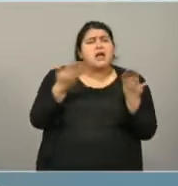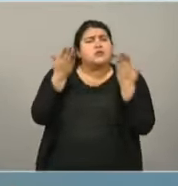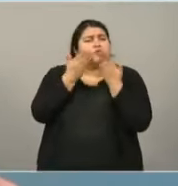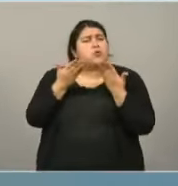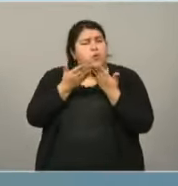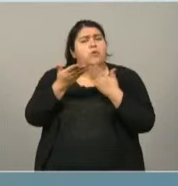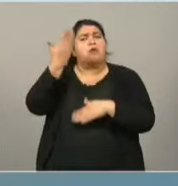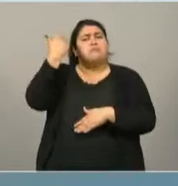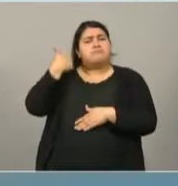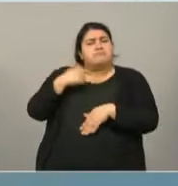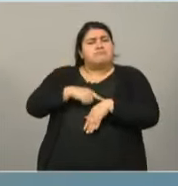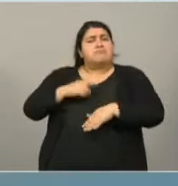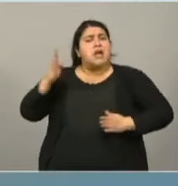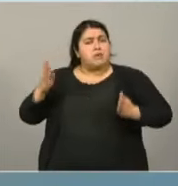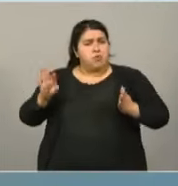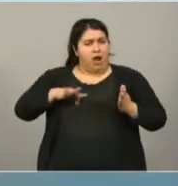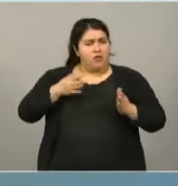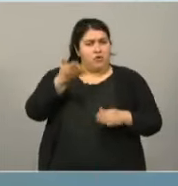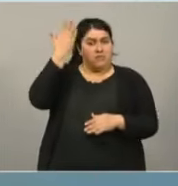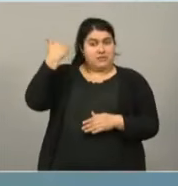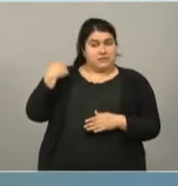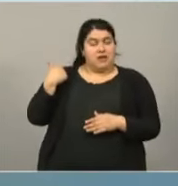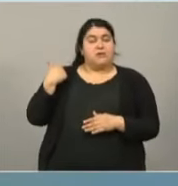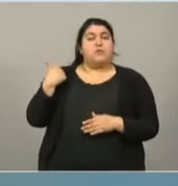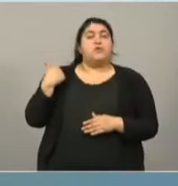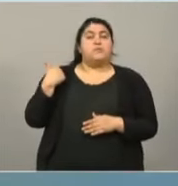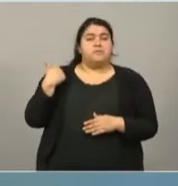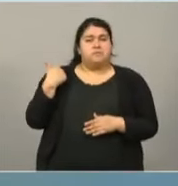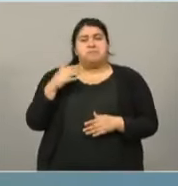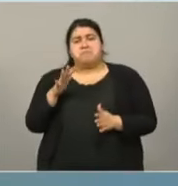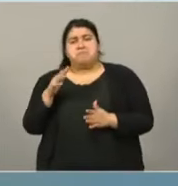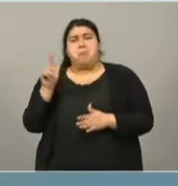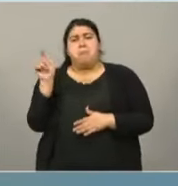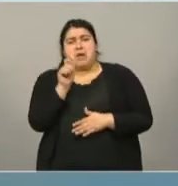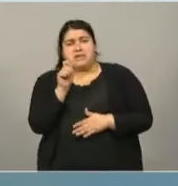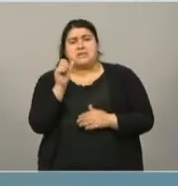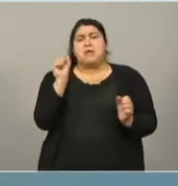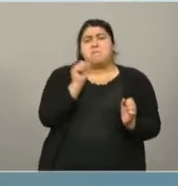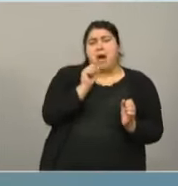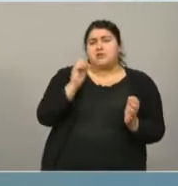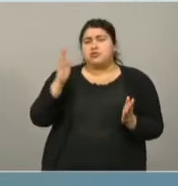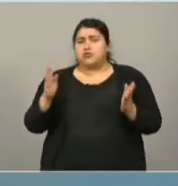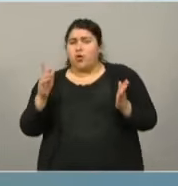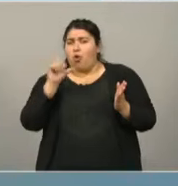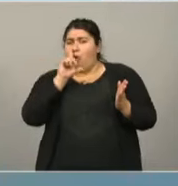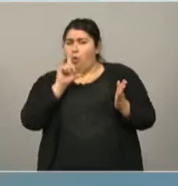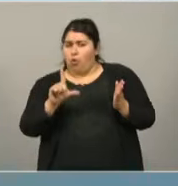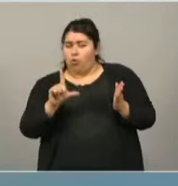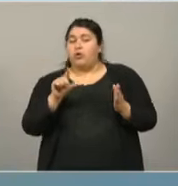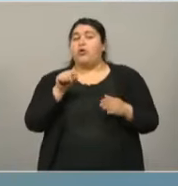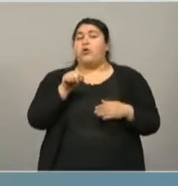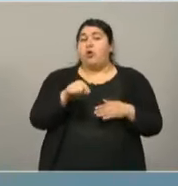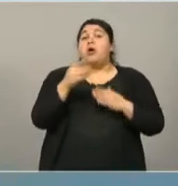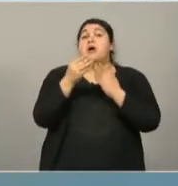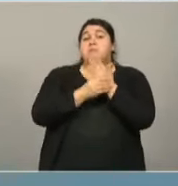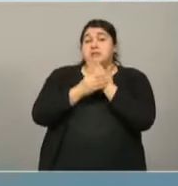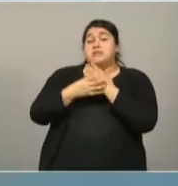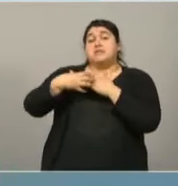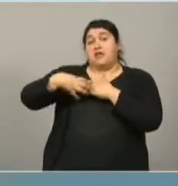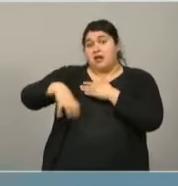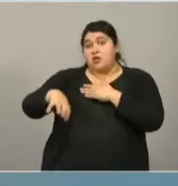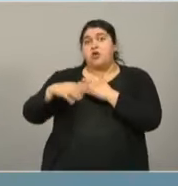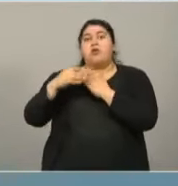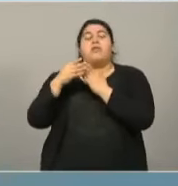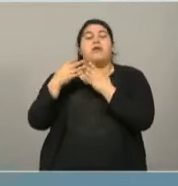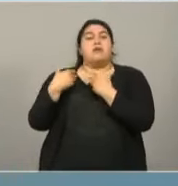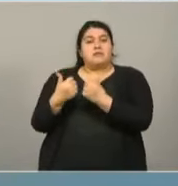hizo durante el año pasado entre los meses de mayo y de Julio desde el Ministerio de salud